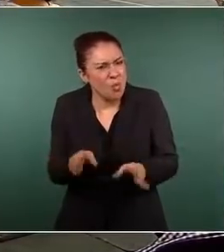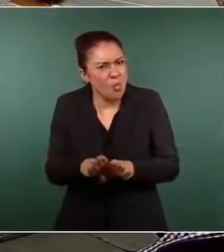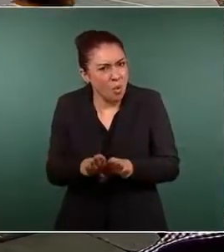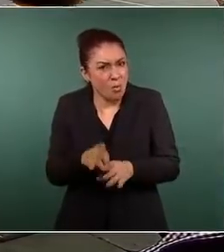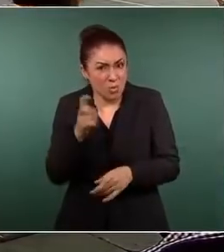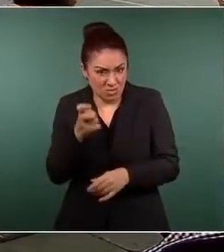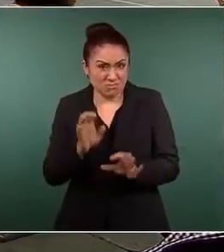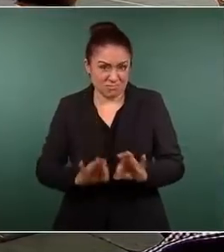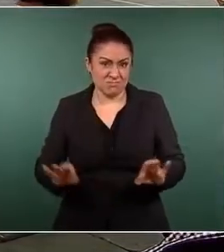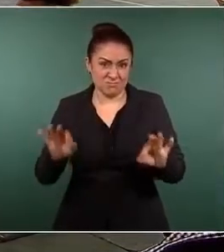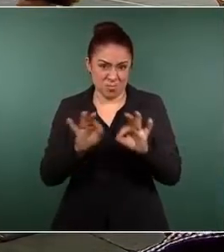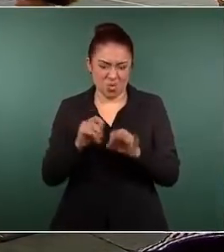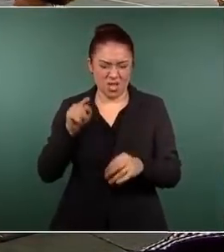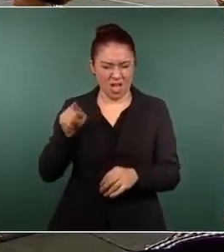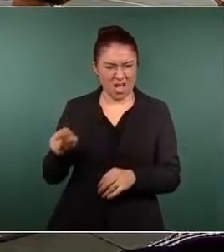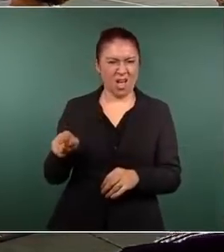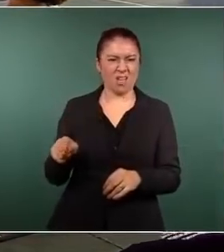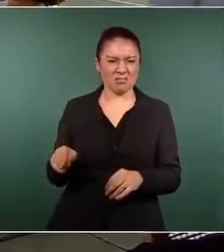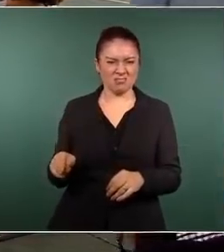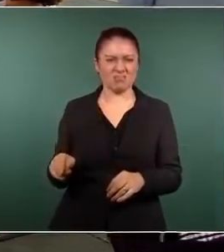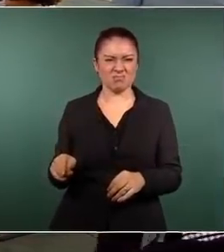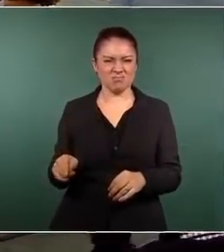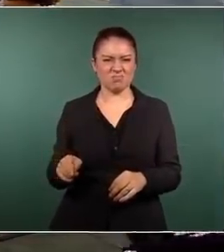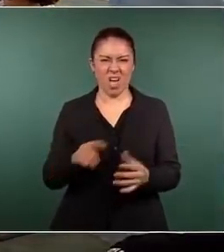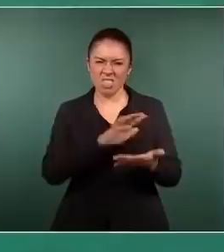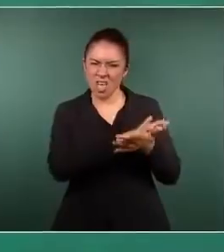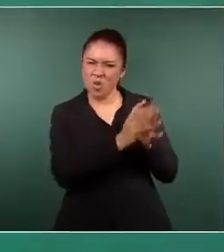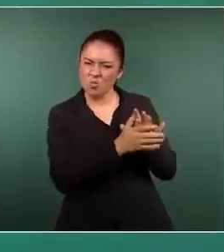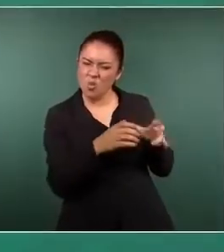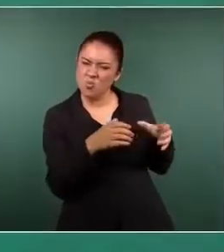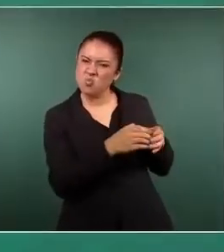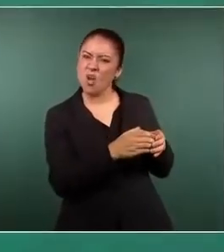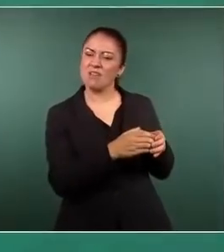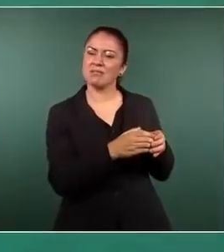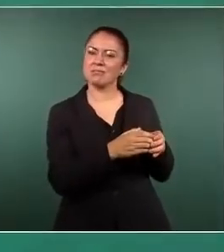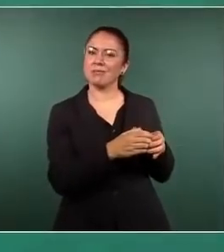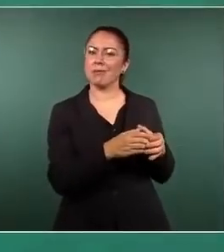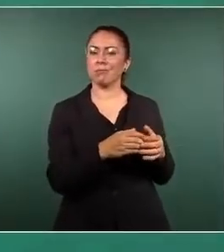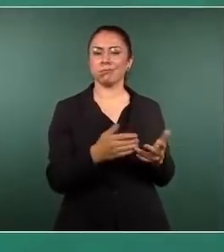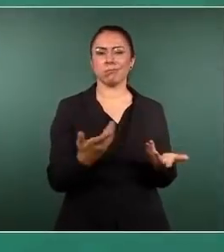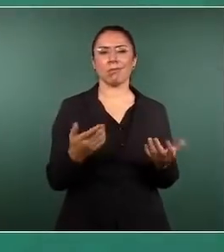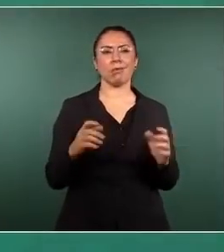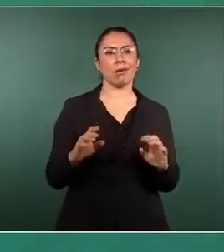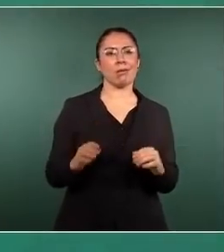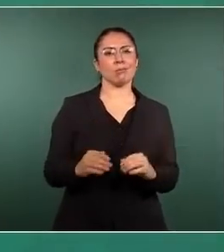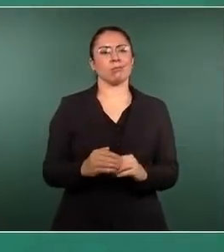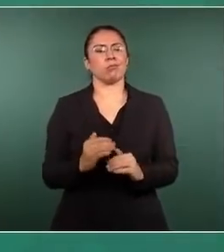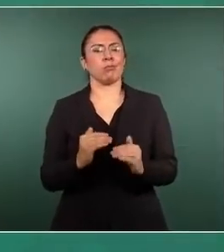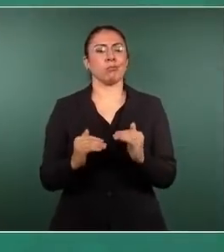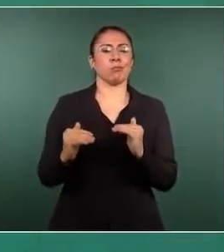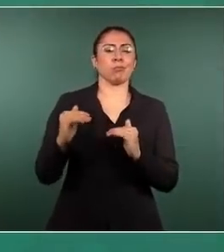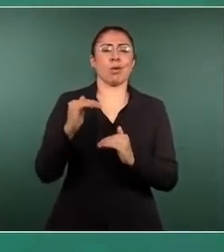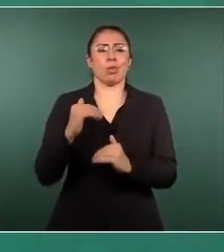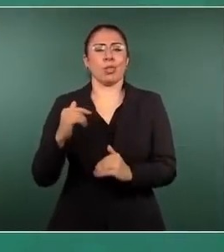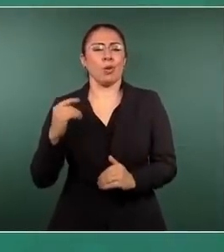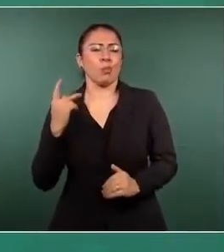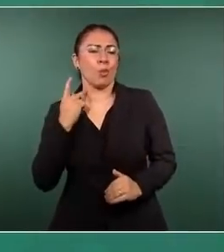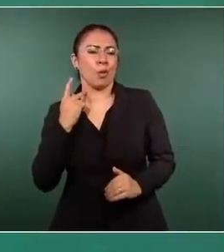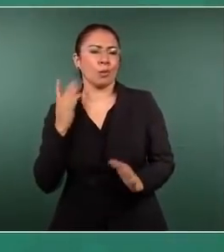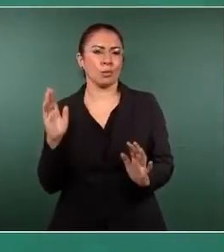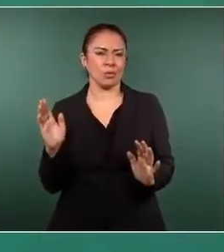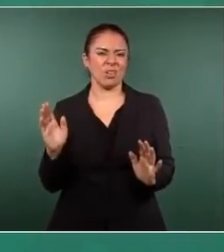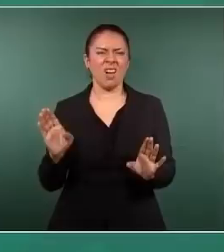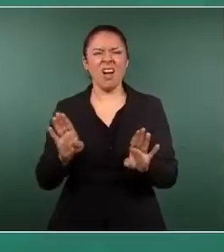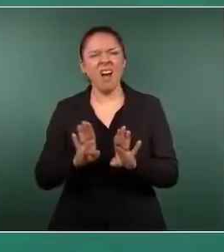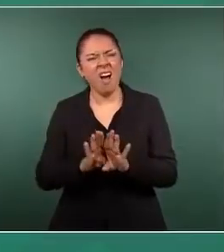estas bandas de delincuencia de cuello blanco como se